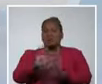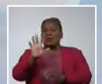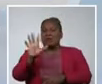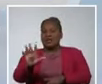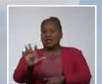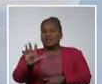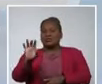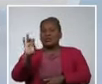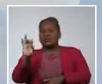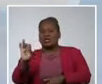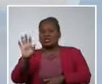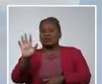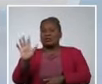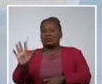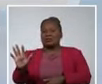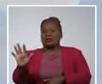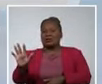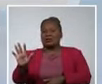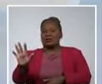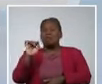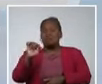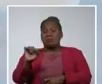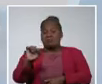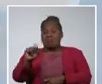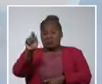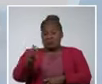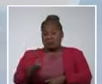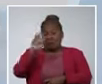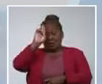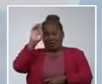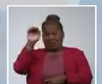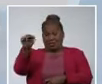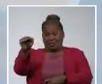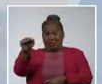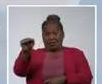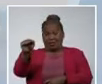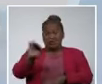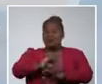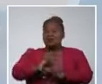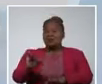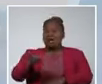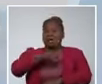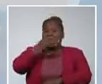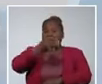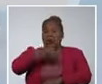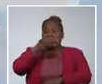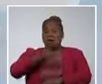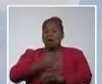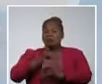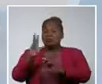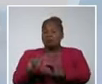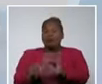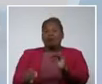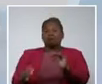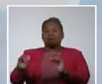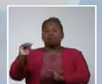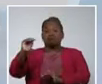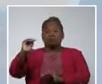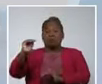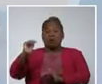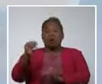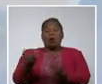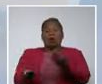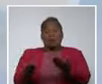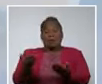4.575. Estos son los casos activos, que como yo dije, una cifra superior a la del día de ayer, lo cual